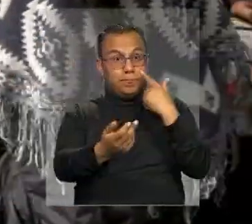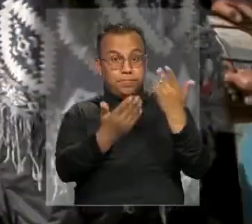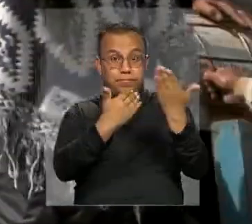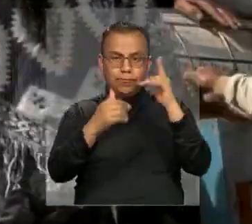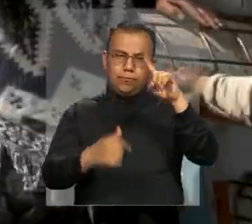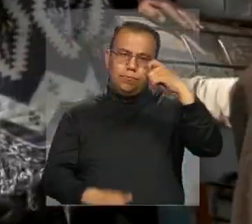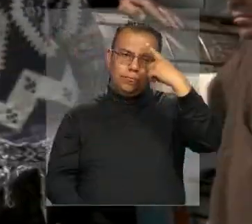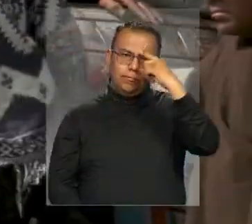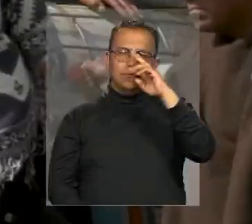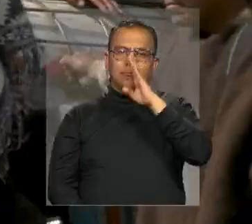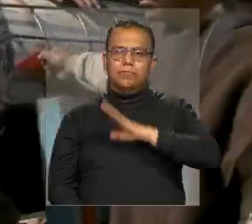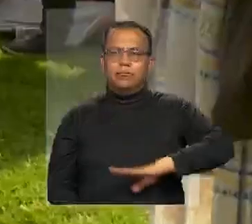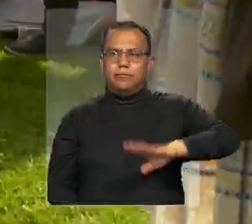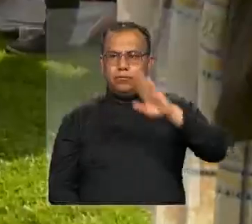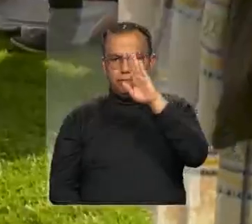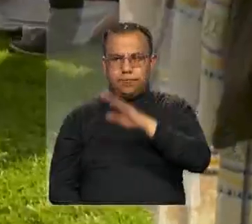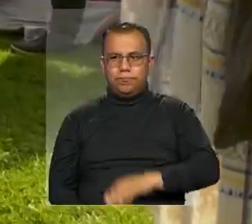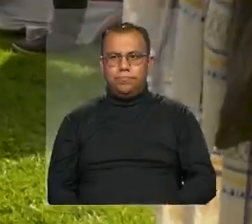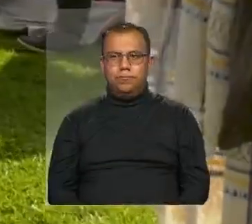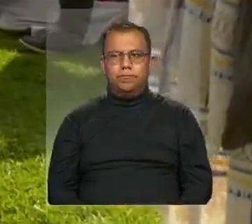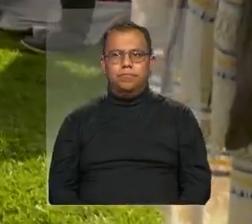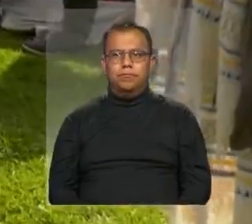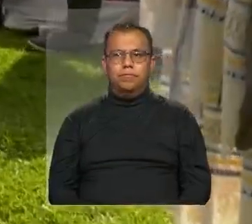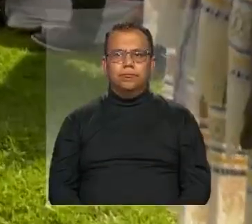por el gobierno nacional.